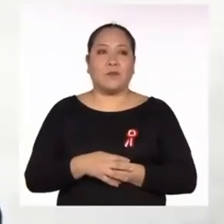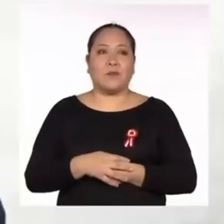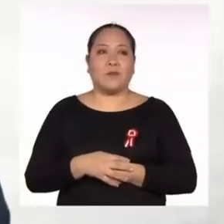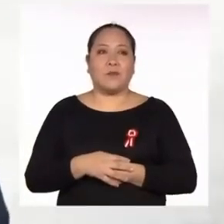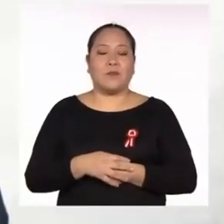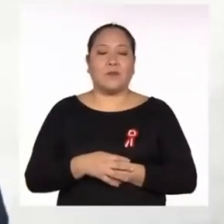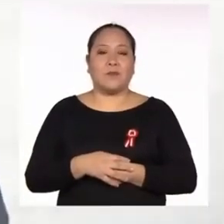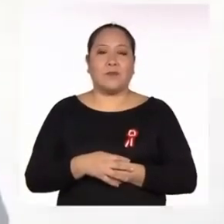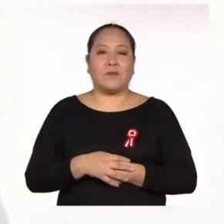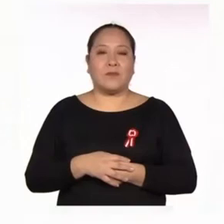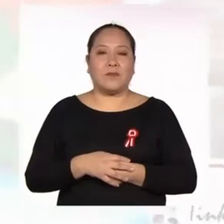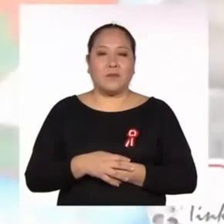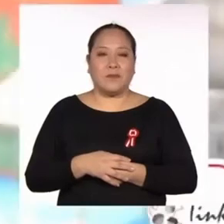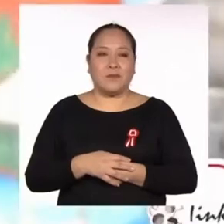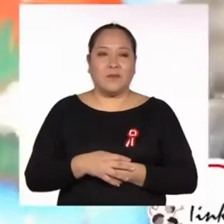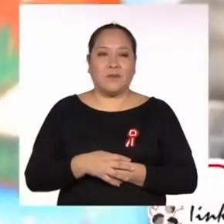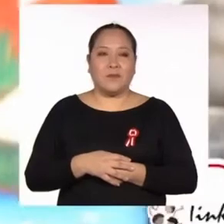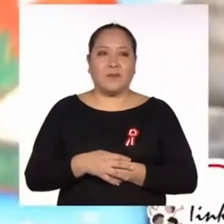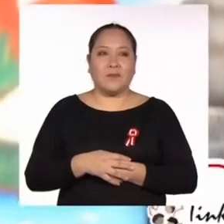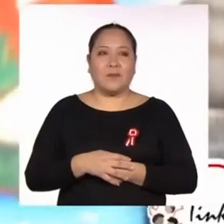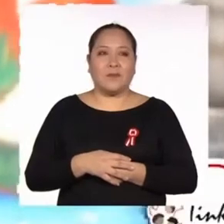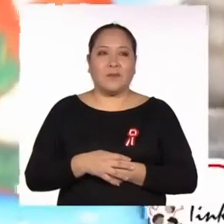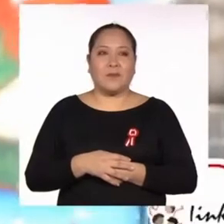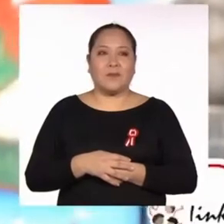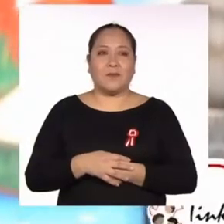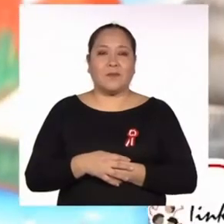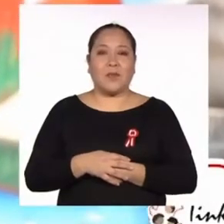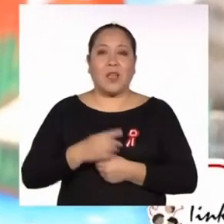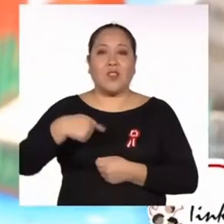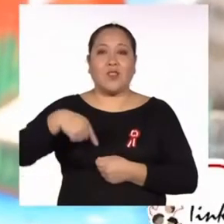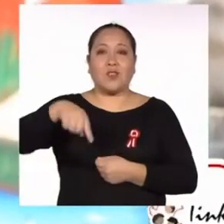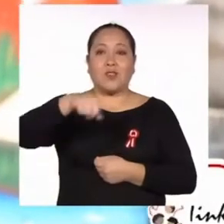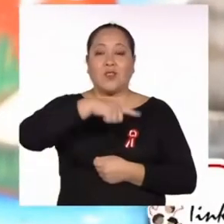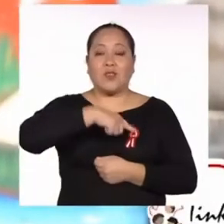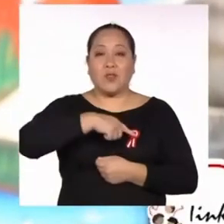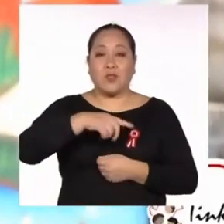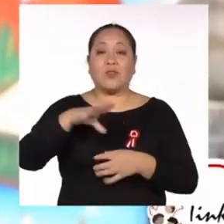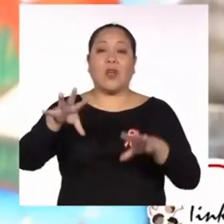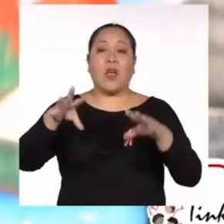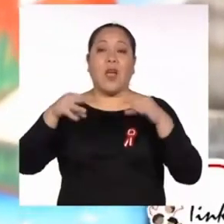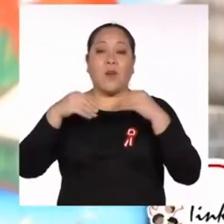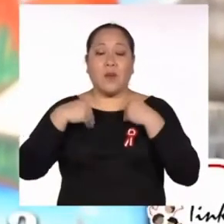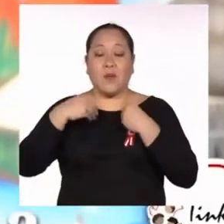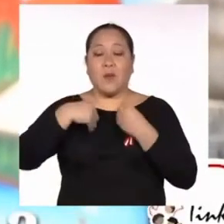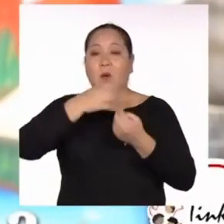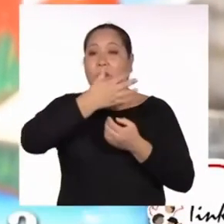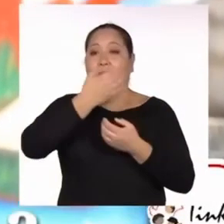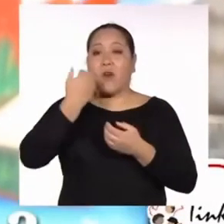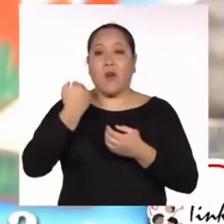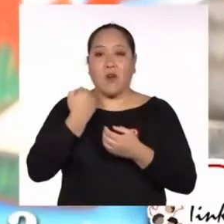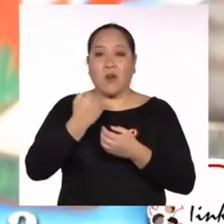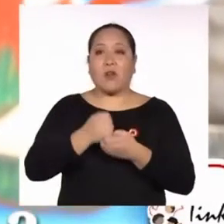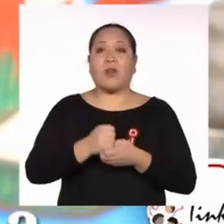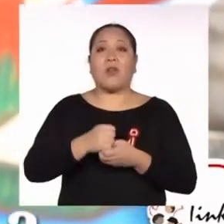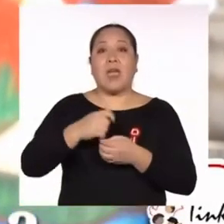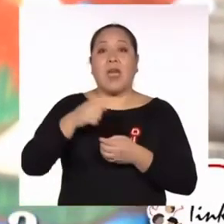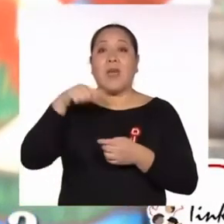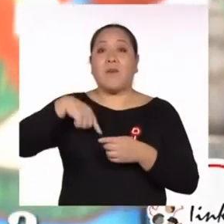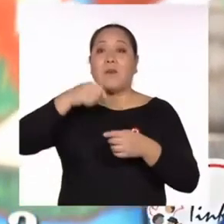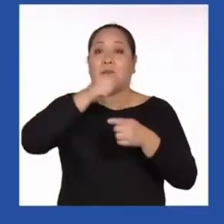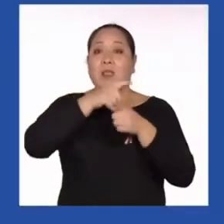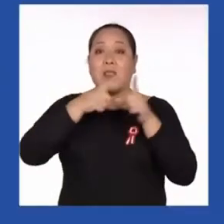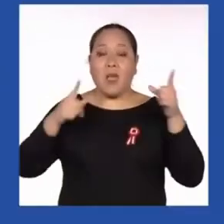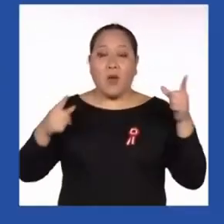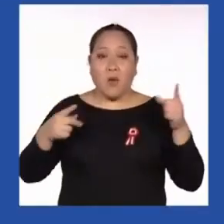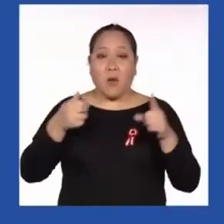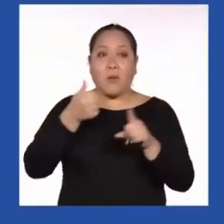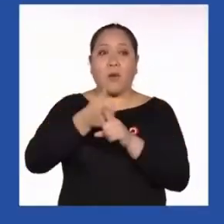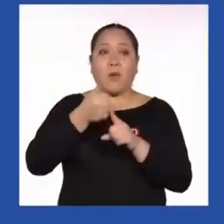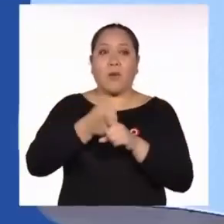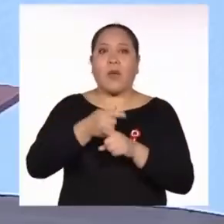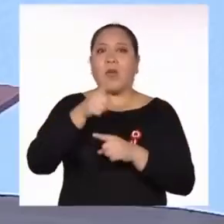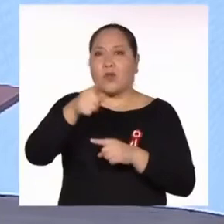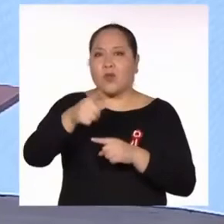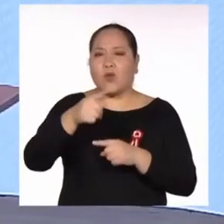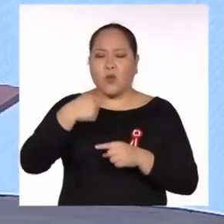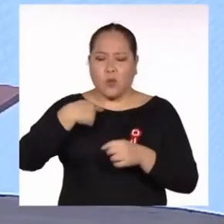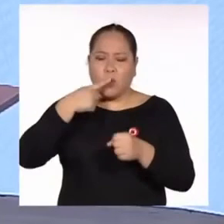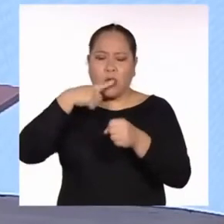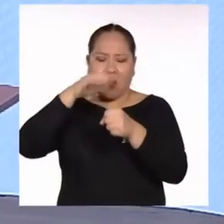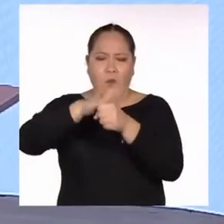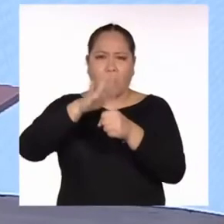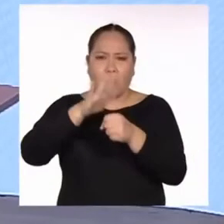en mi lengua originaria mis comprometamos a estudiar ya luchar por nuestros sueños y todos acá te comprometes